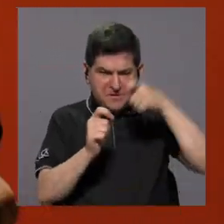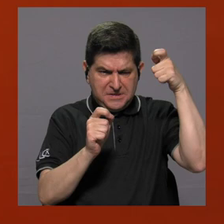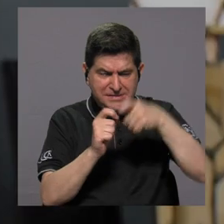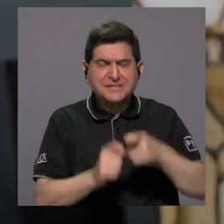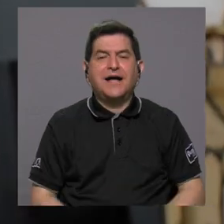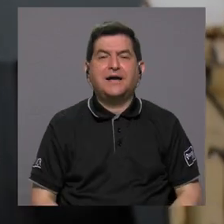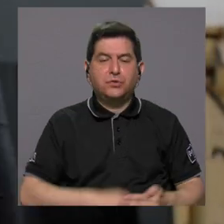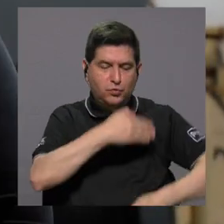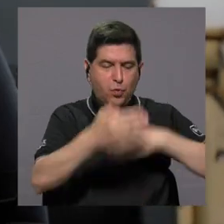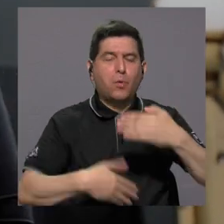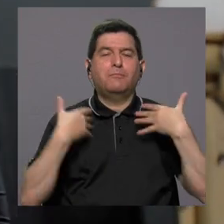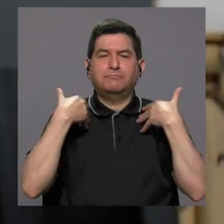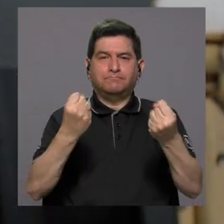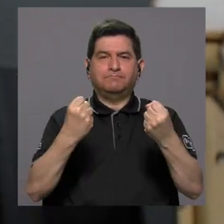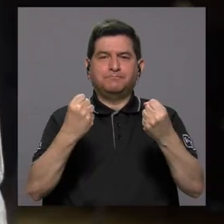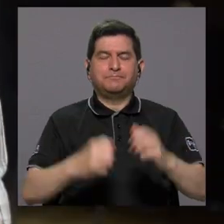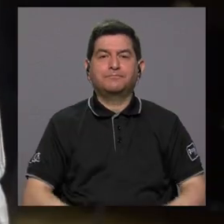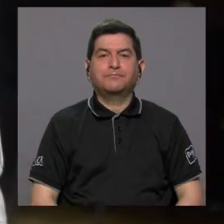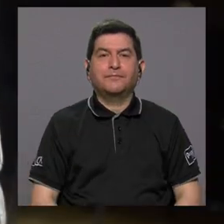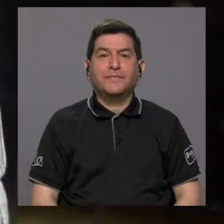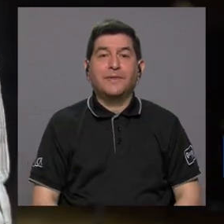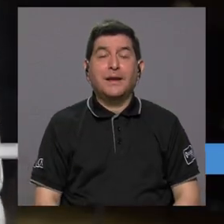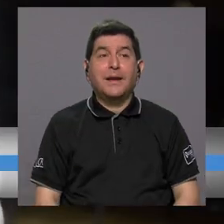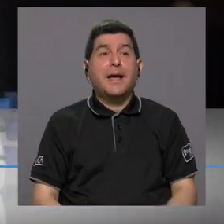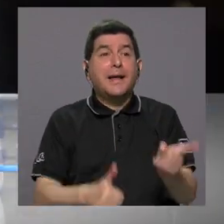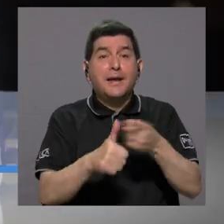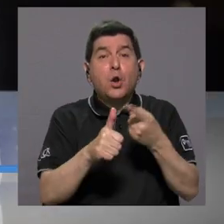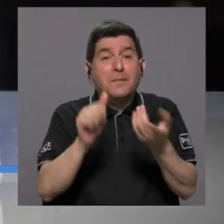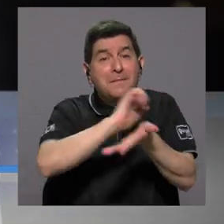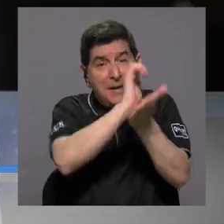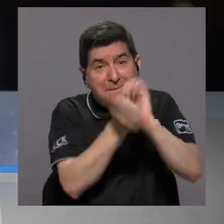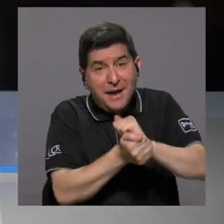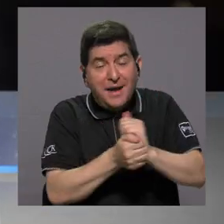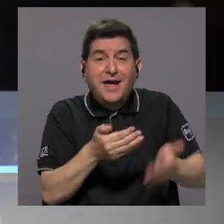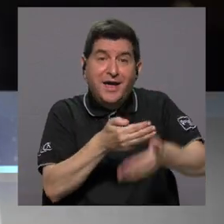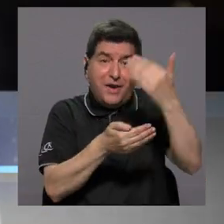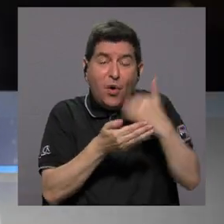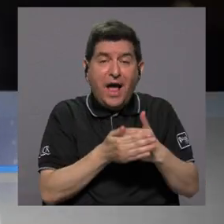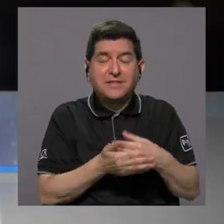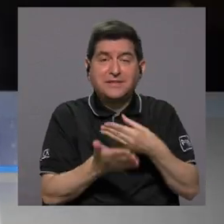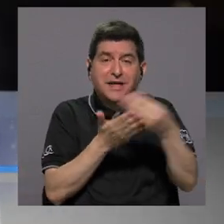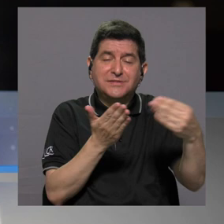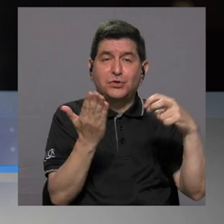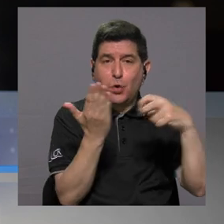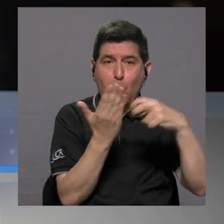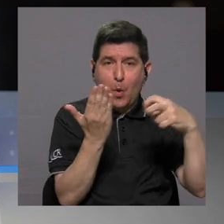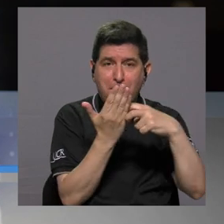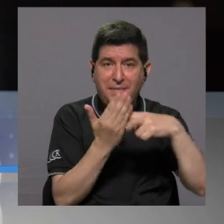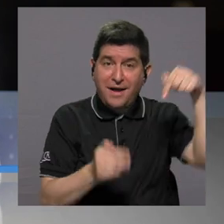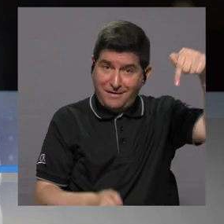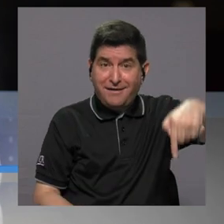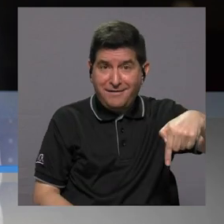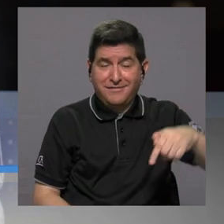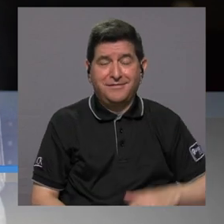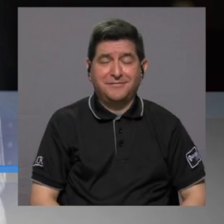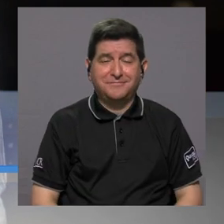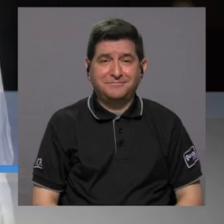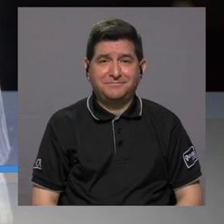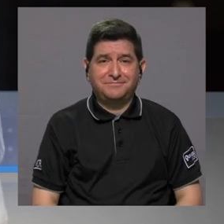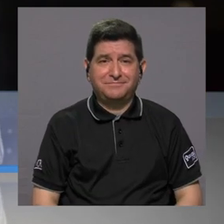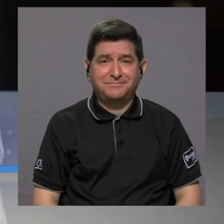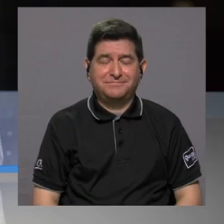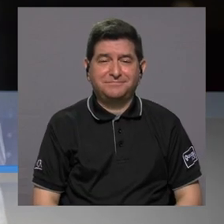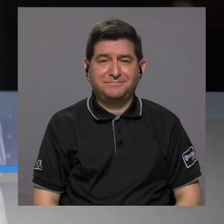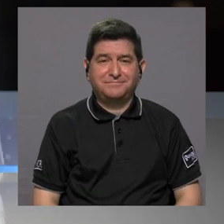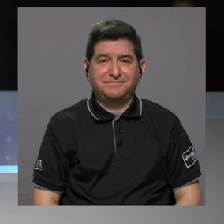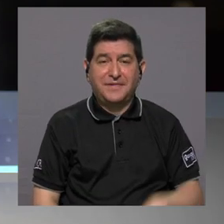protocolos sanitarios. Bueno, lo primero que cambia es que anteriormente se compraban las entradas en